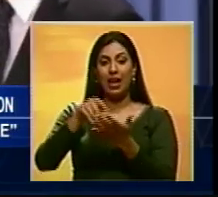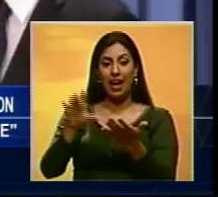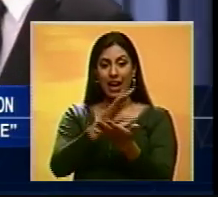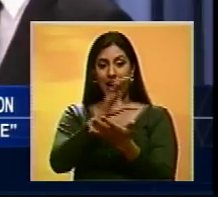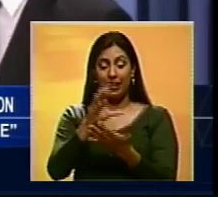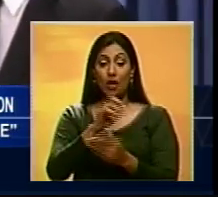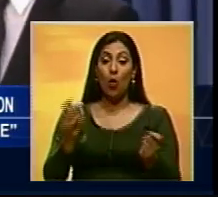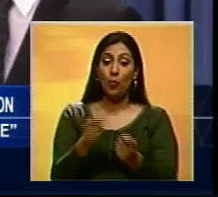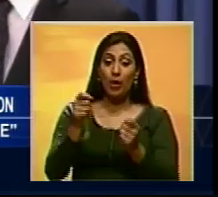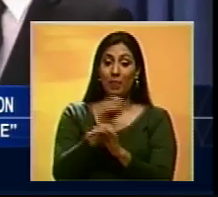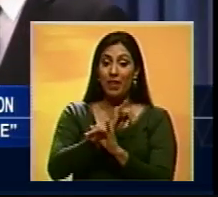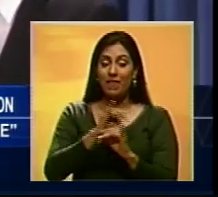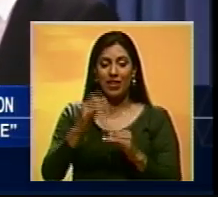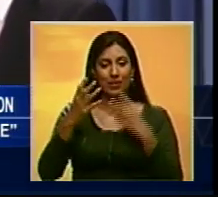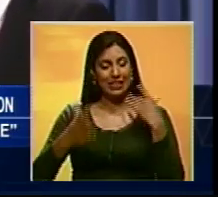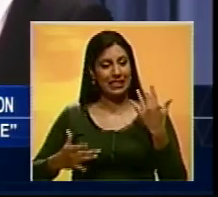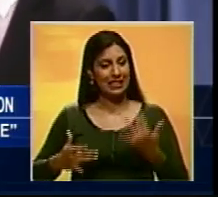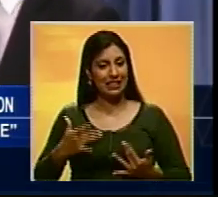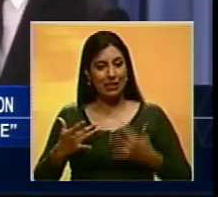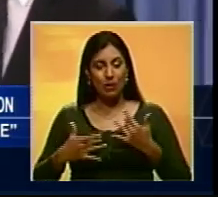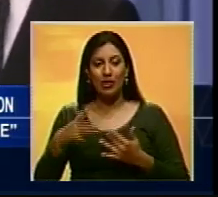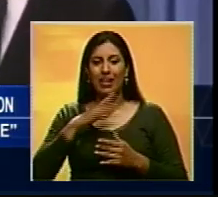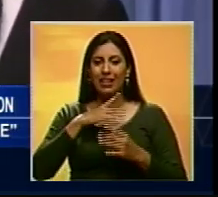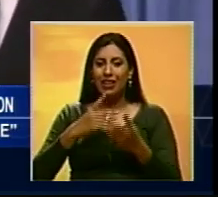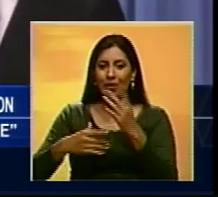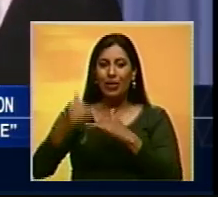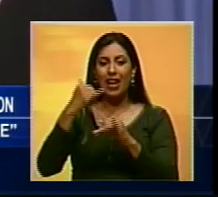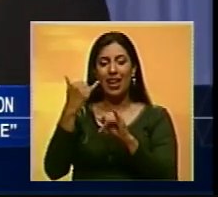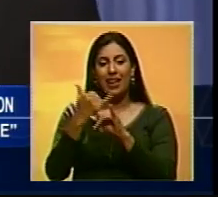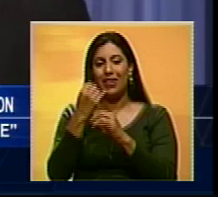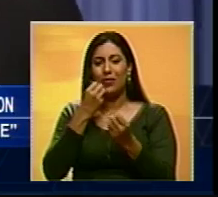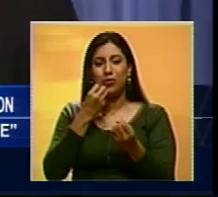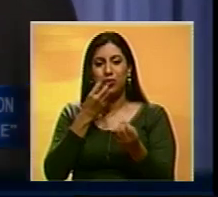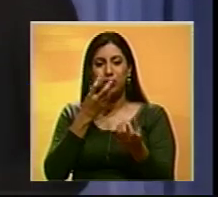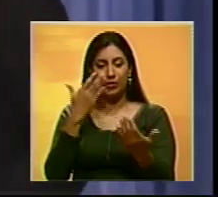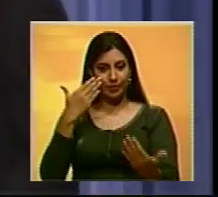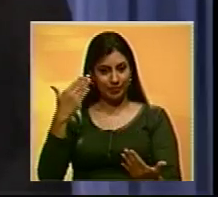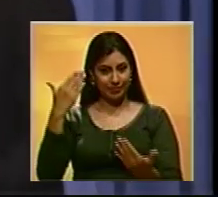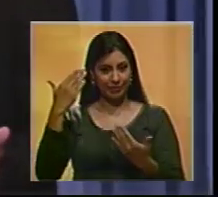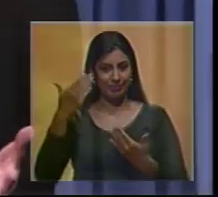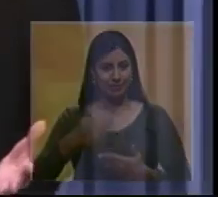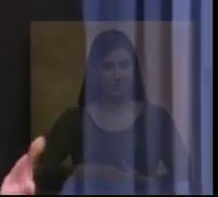El programa terminó con mucha emoción y se ha vuelto tendencia en las redes sociales.